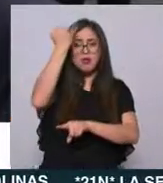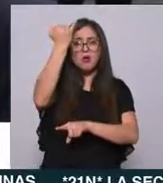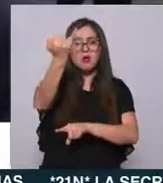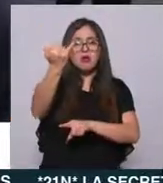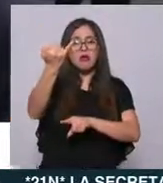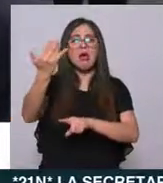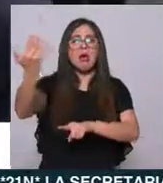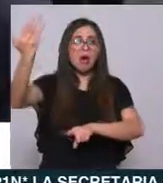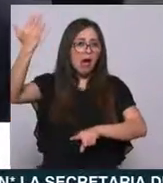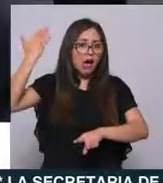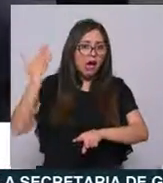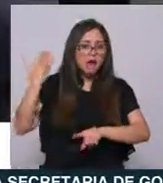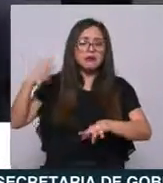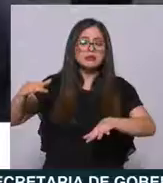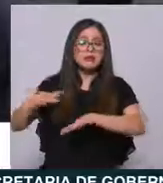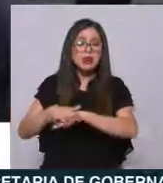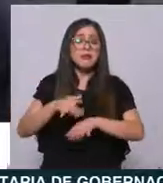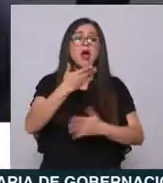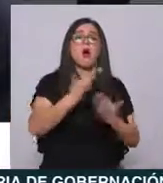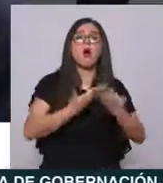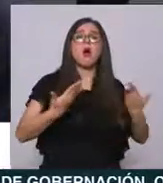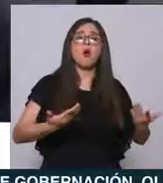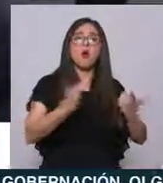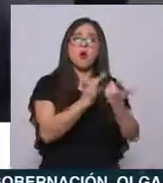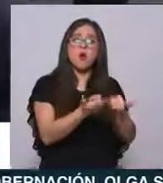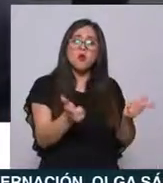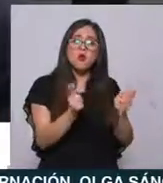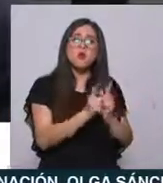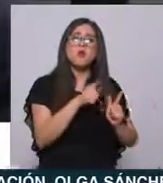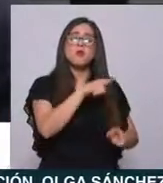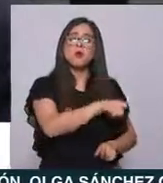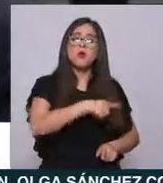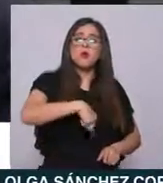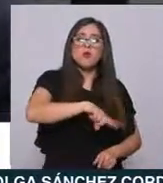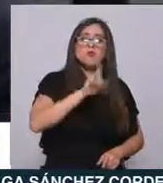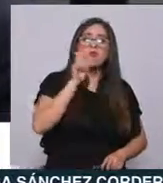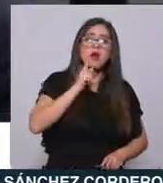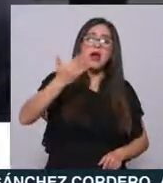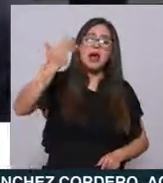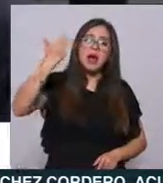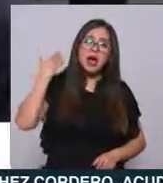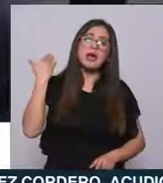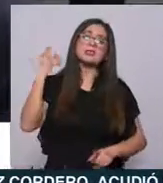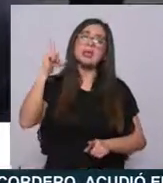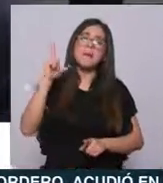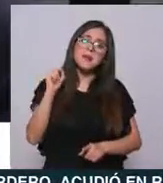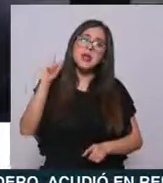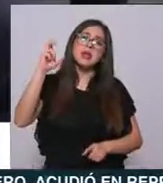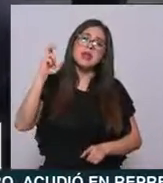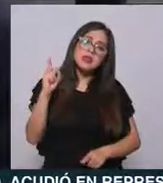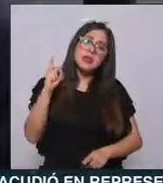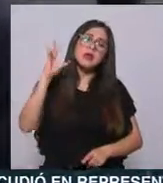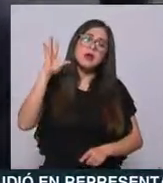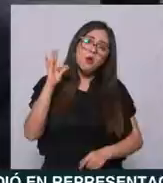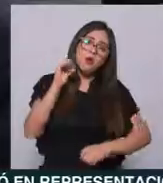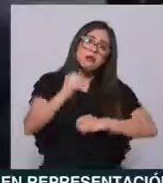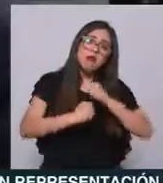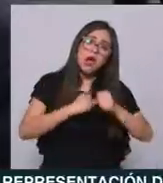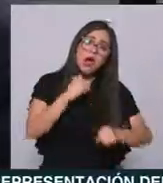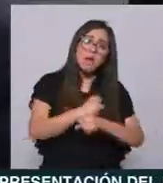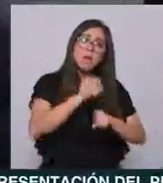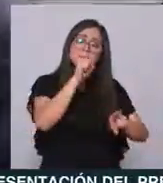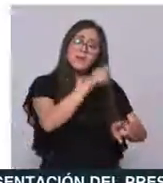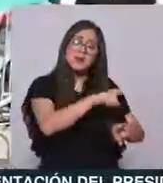a los que la lucha feminista de hace 40, 30 años, 20 años se tenían. Hay que escuchar a